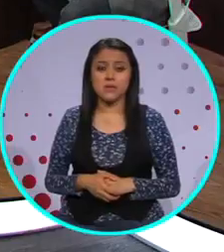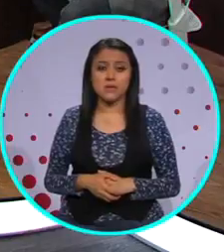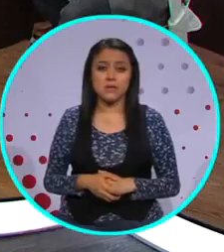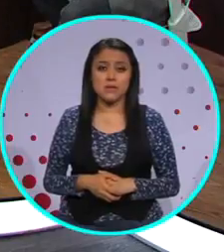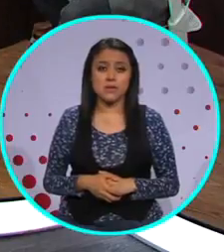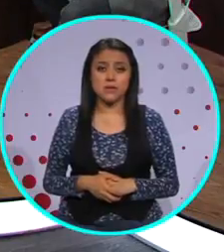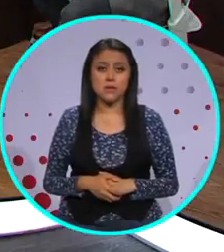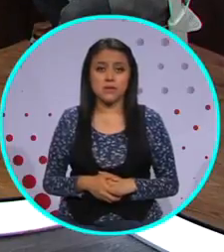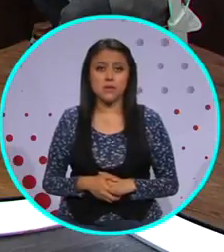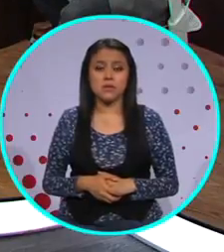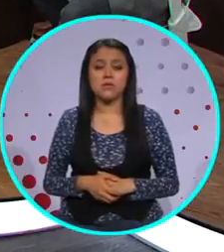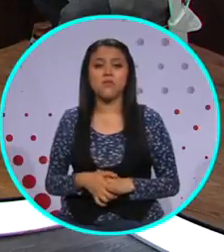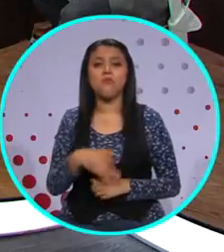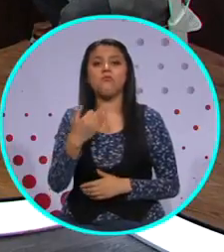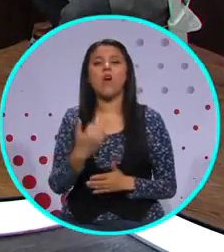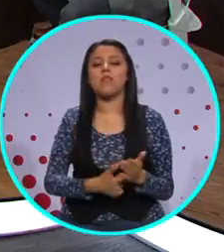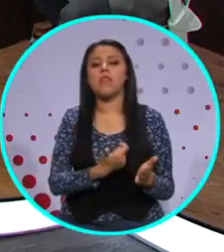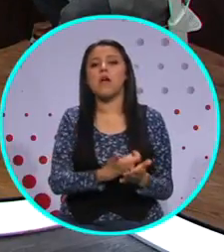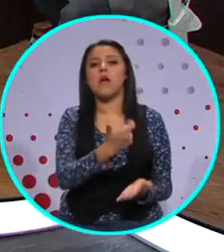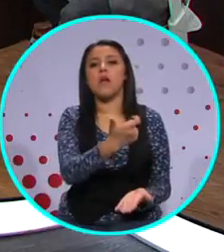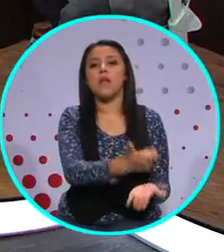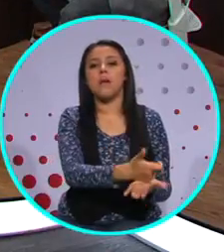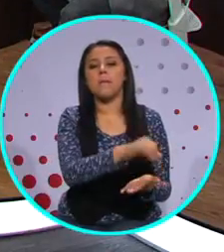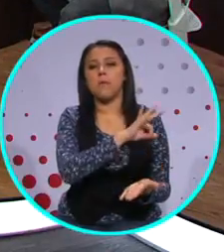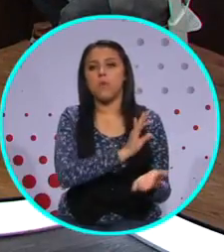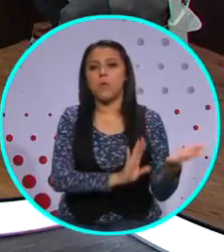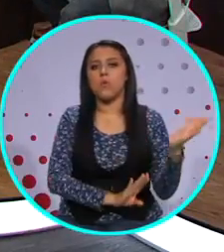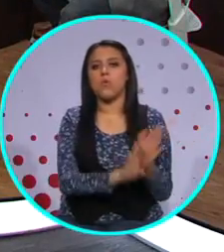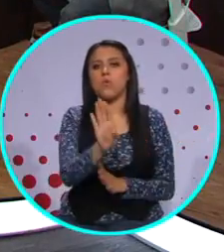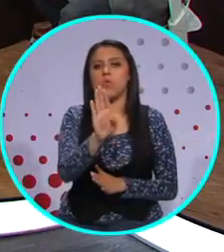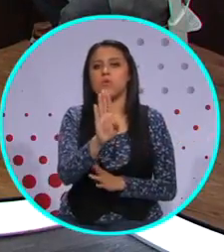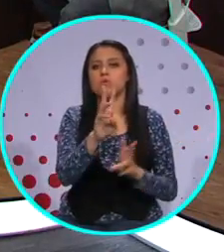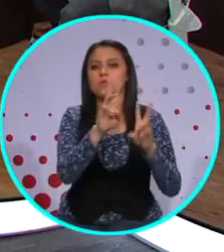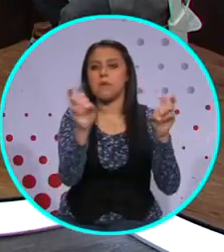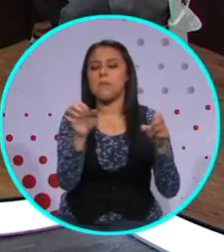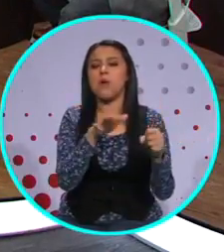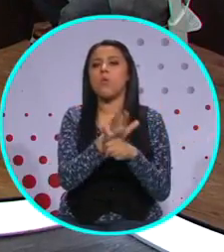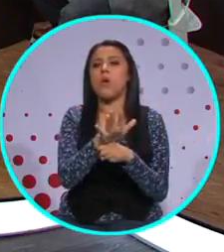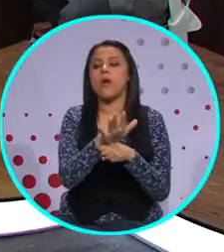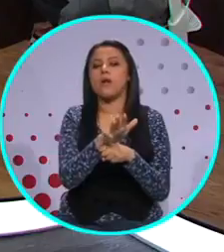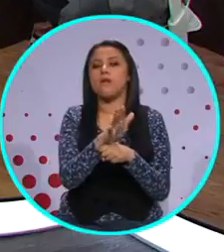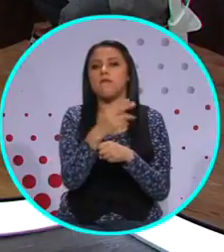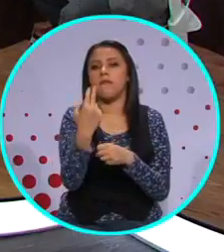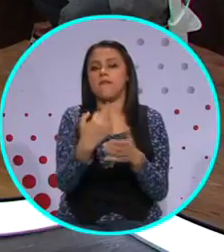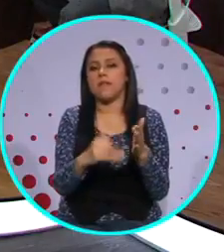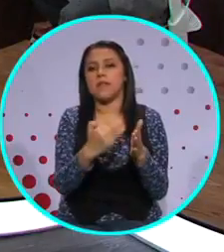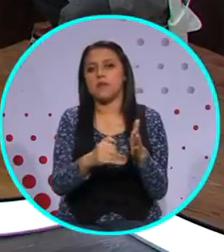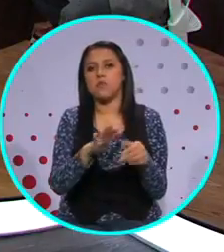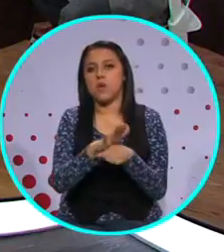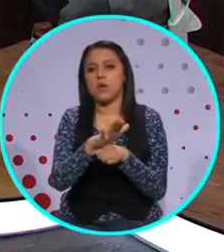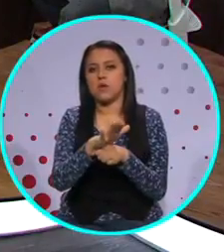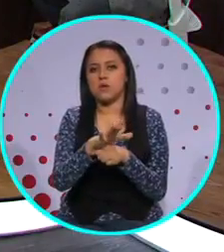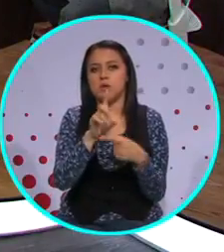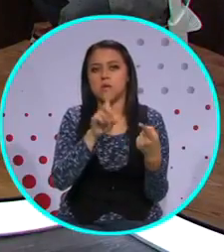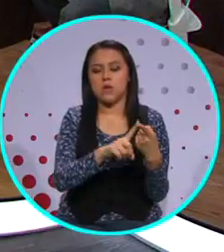para invertir salir adelante en qué temas que le falta invertir para salir adelante